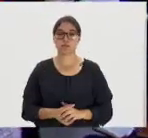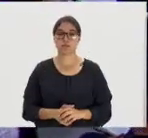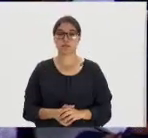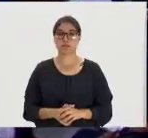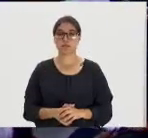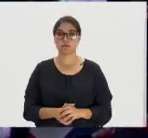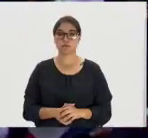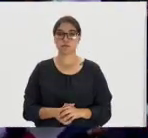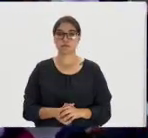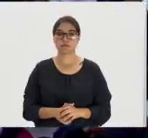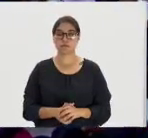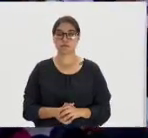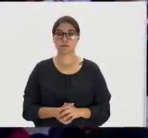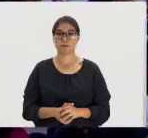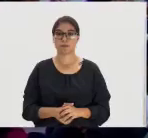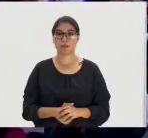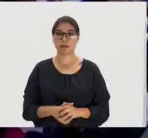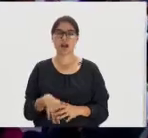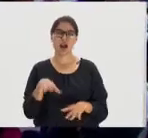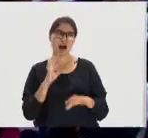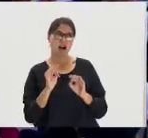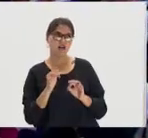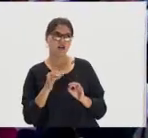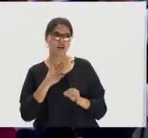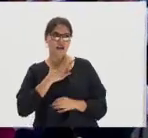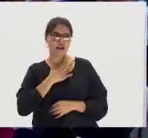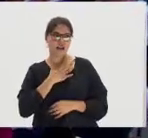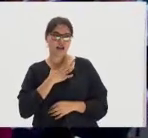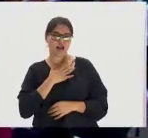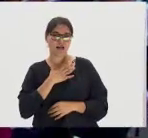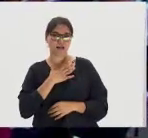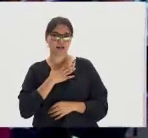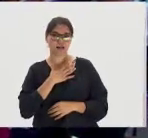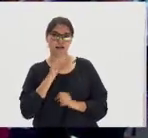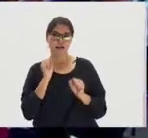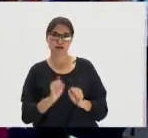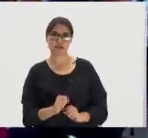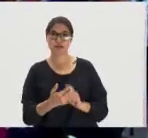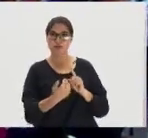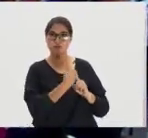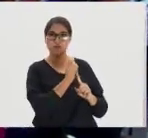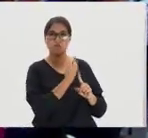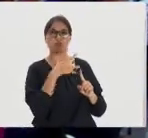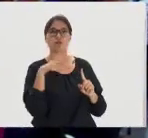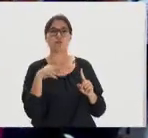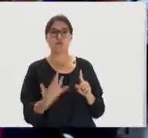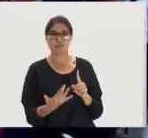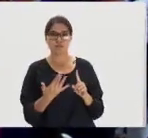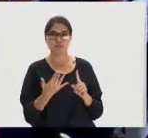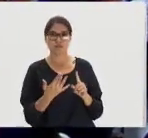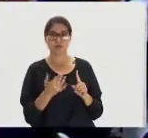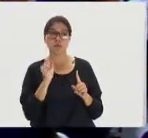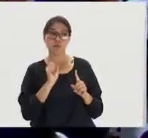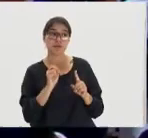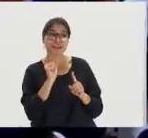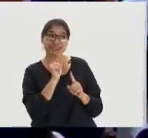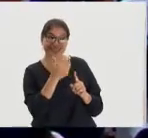Fíjate que me aparece. Mentira. Usted abrió la ventana y por esa ventana entró el dardo.